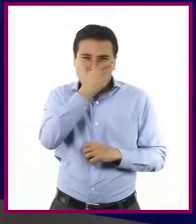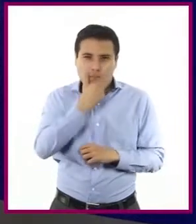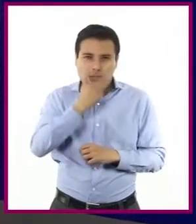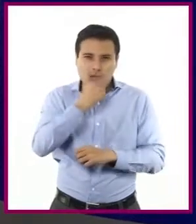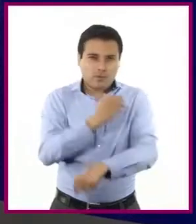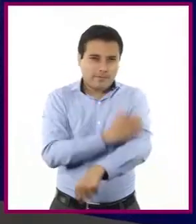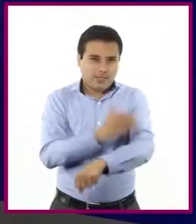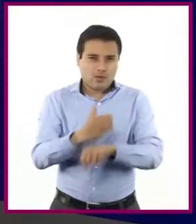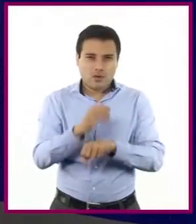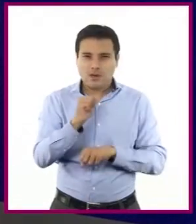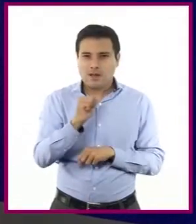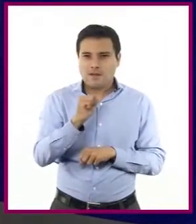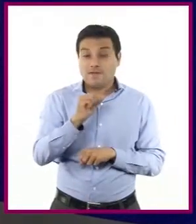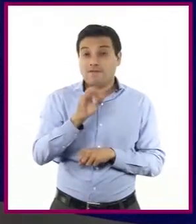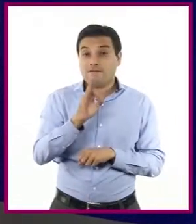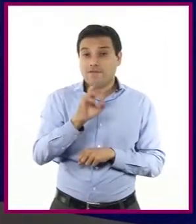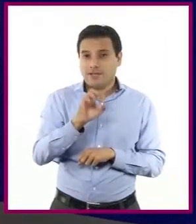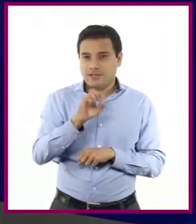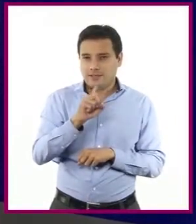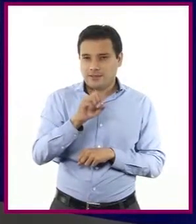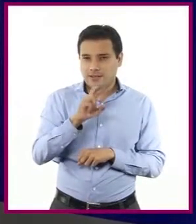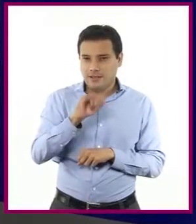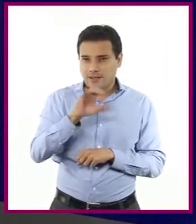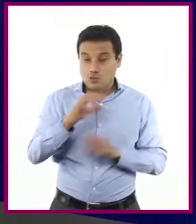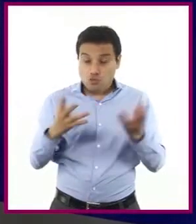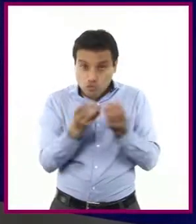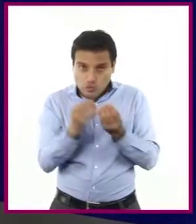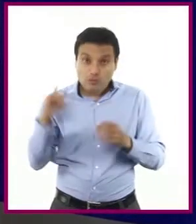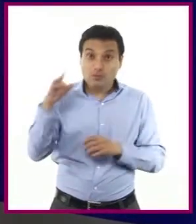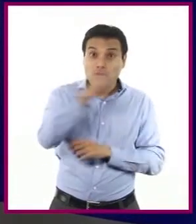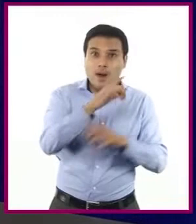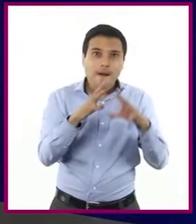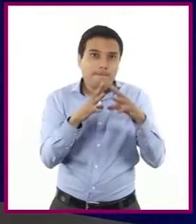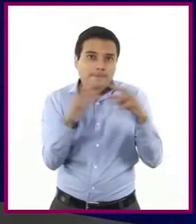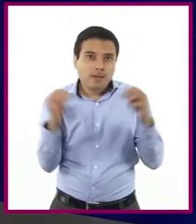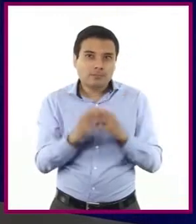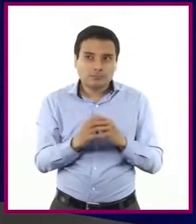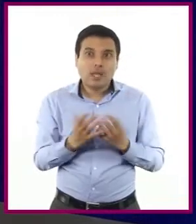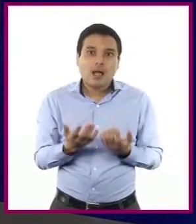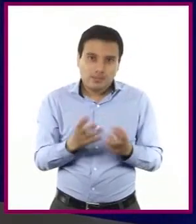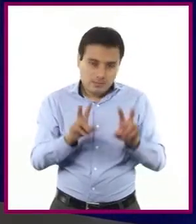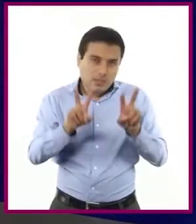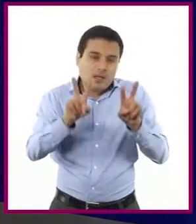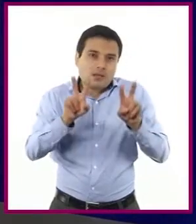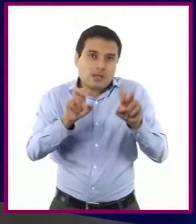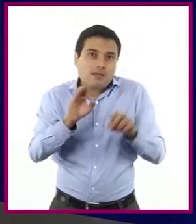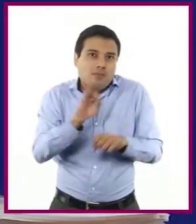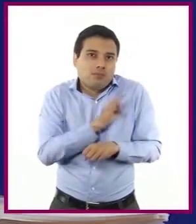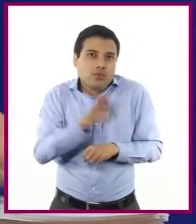Noonan. Muy bien. Entonces, un posible tema de tu resumen